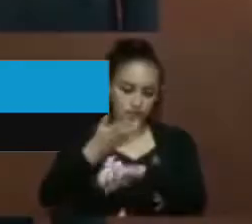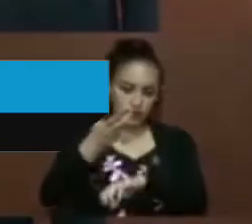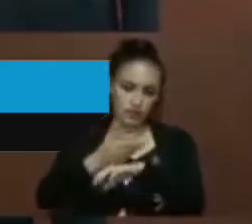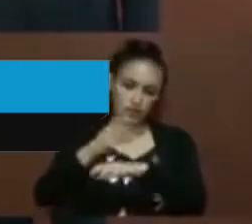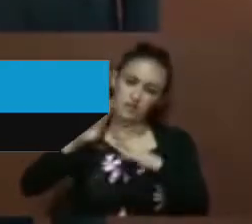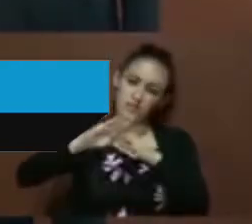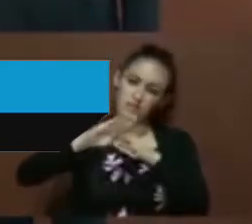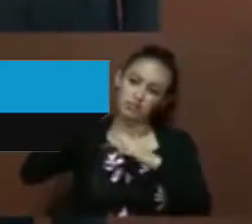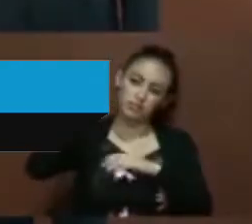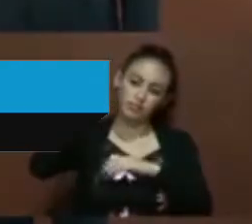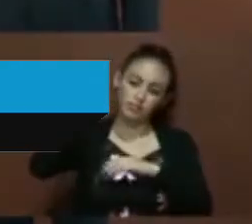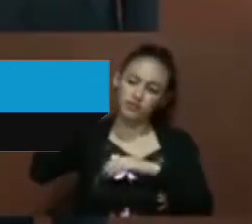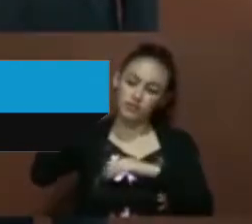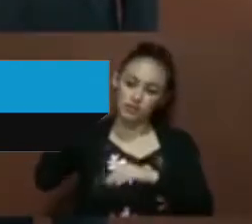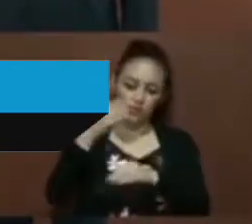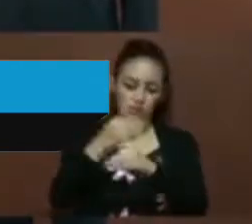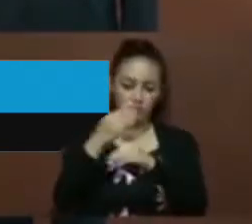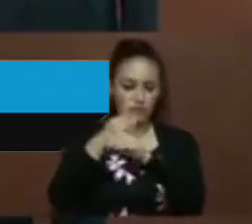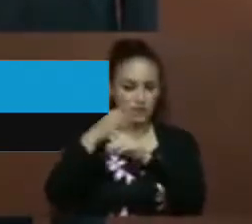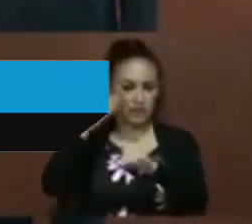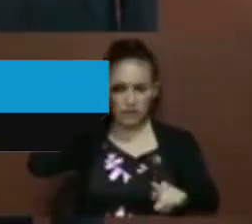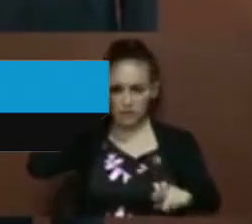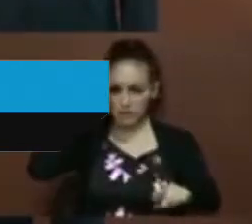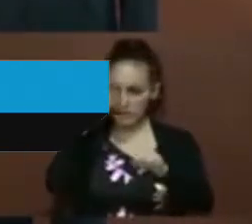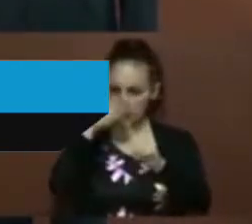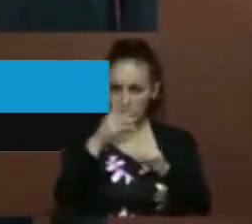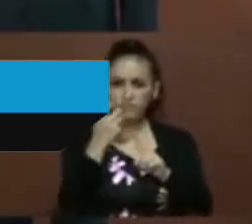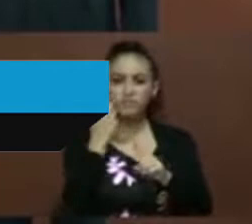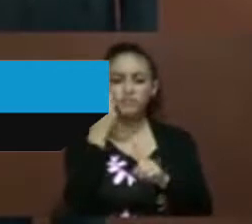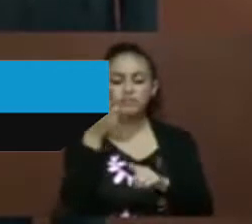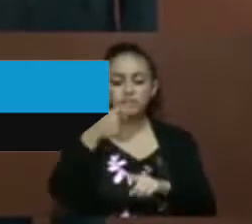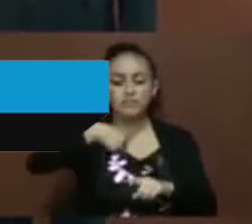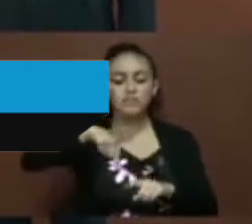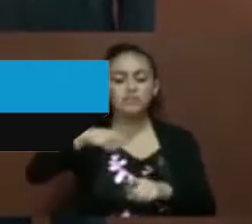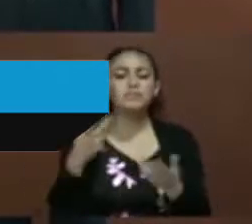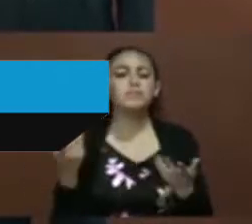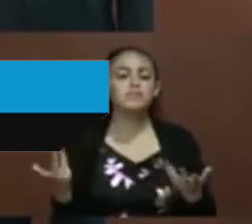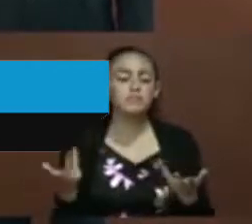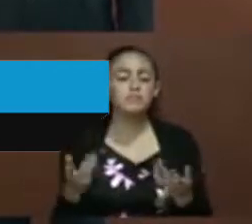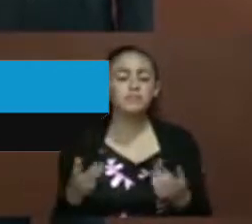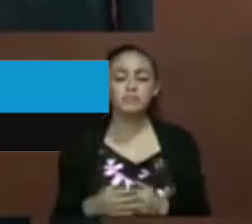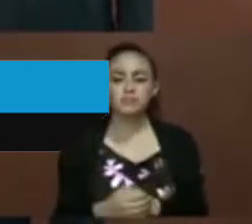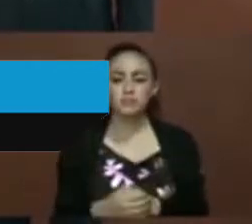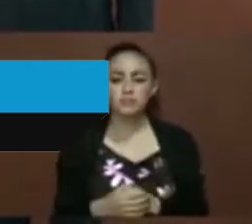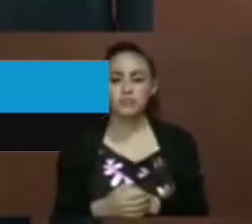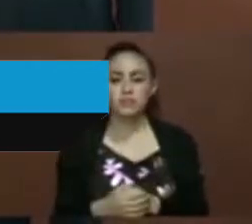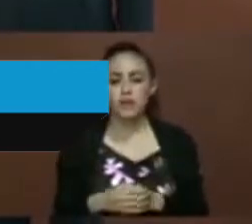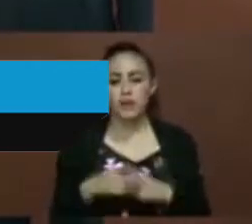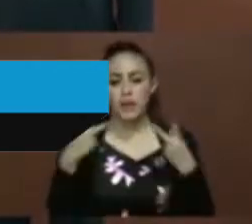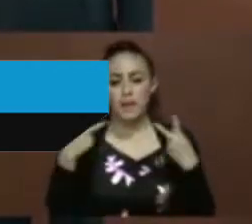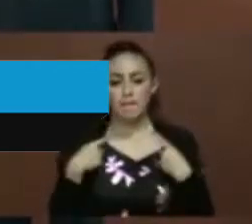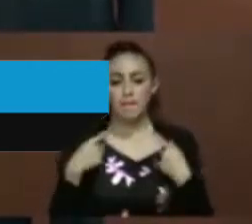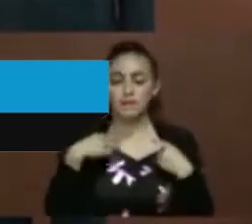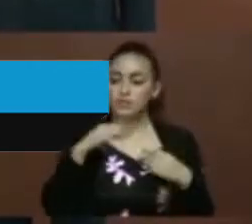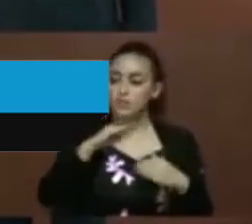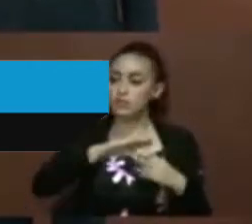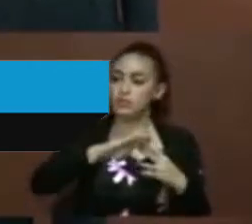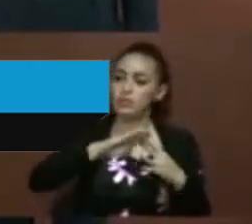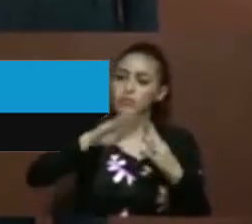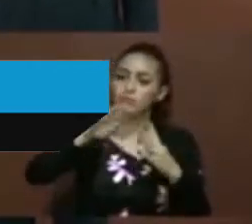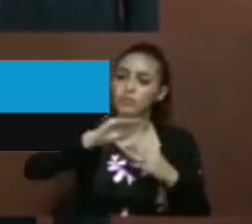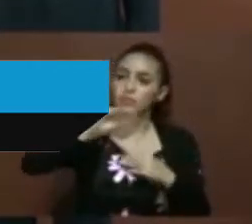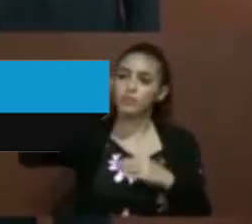de andar en la Ciudad de México cada rato, ayuda más que presente ya el plan de trabajo para